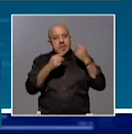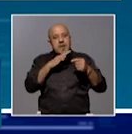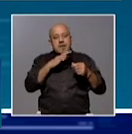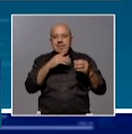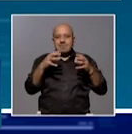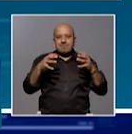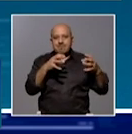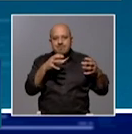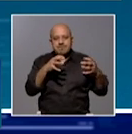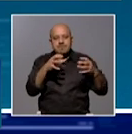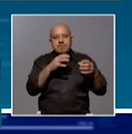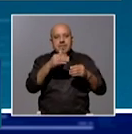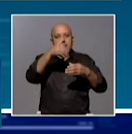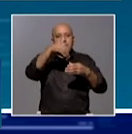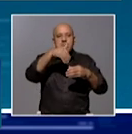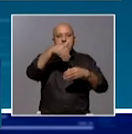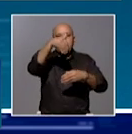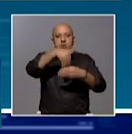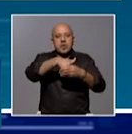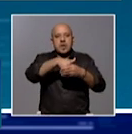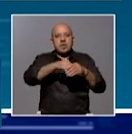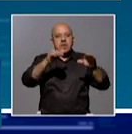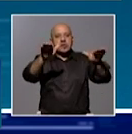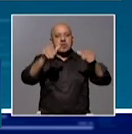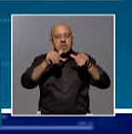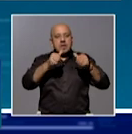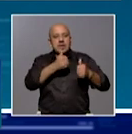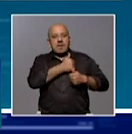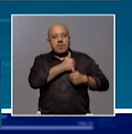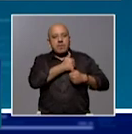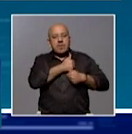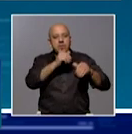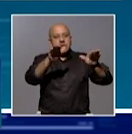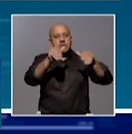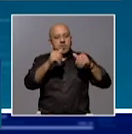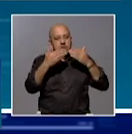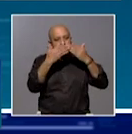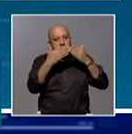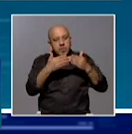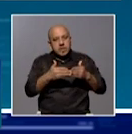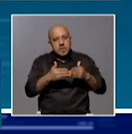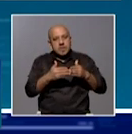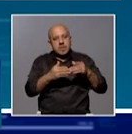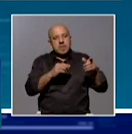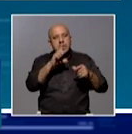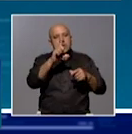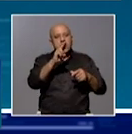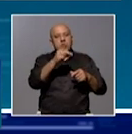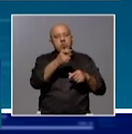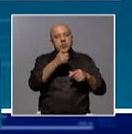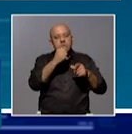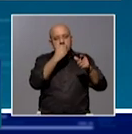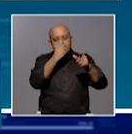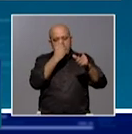hubo rispideces al momento de votar la interpelación promovida por cabildo abierto o mejor dicho por eduardo lust diputado de